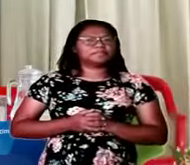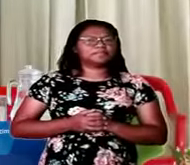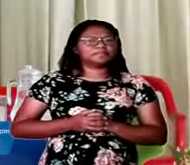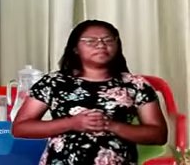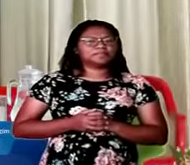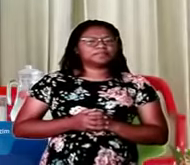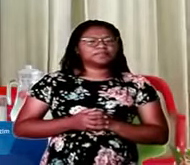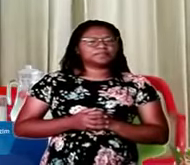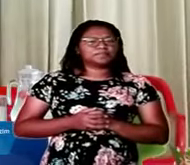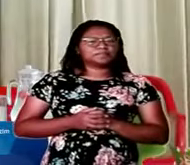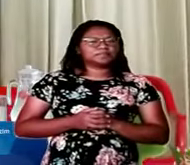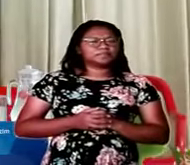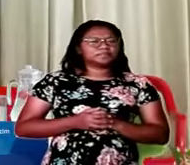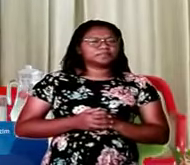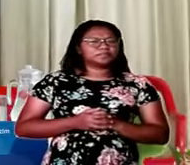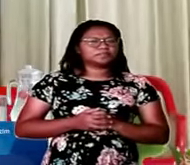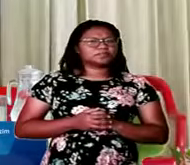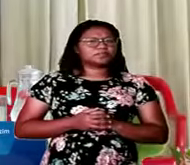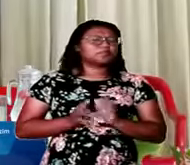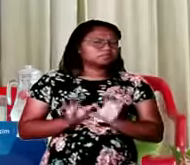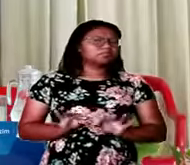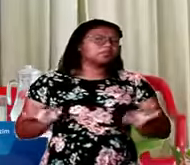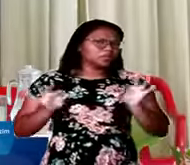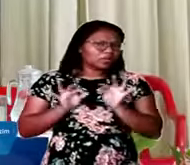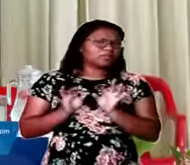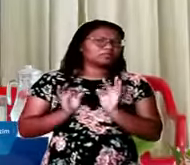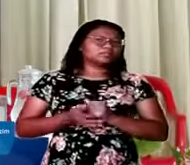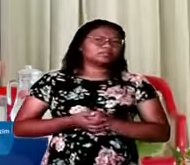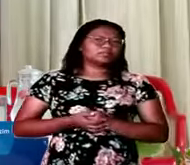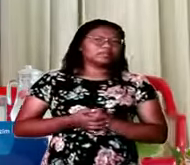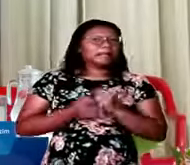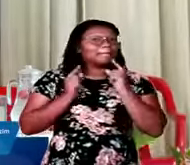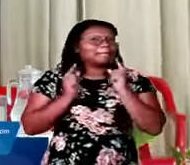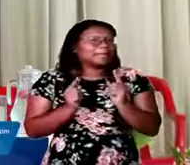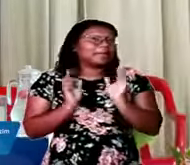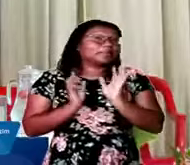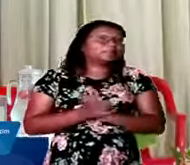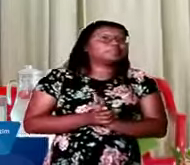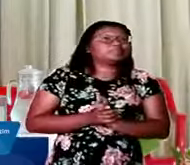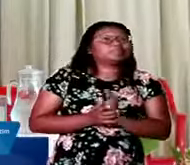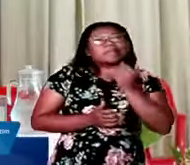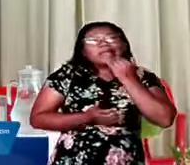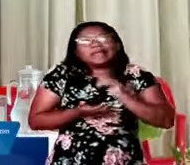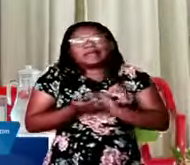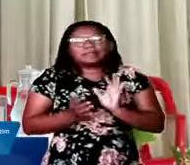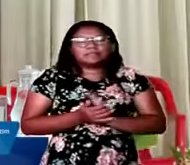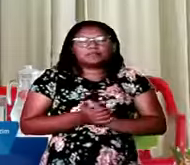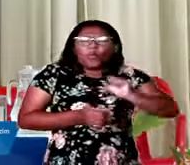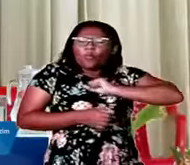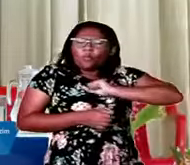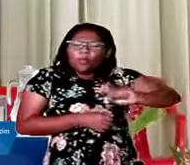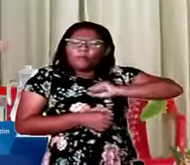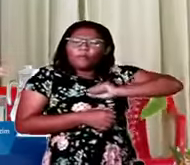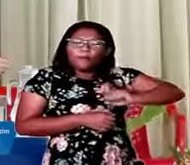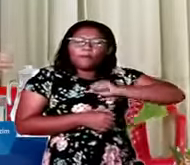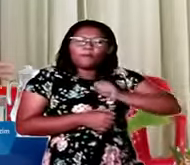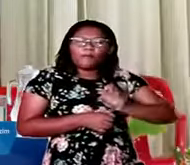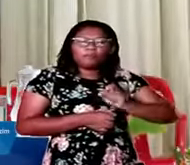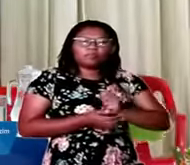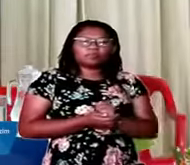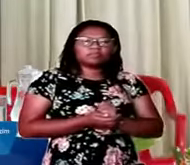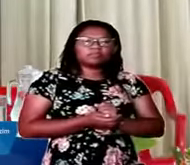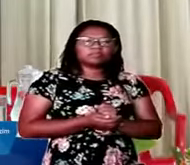Eso es fundamental. Pero ¿qué tal el equipo de sonido sin un buen